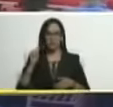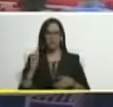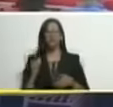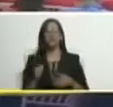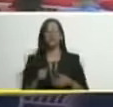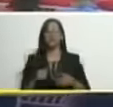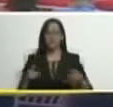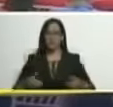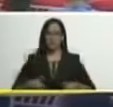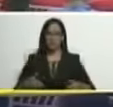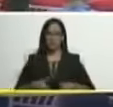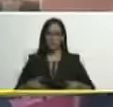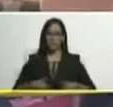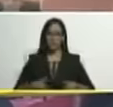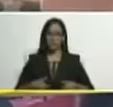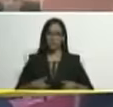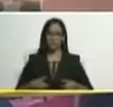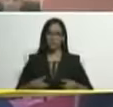Tremendo esfuerzo